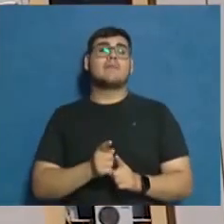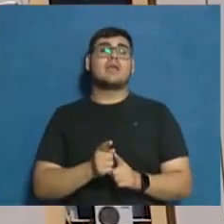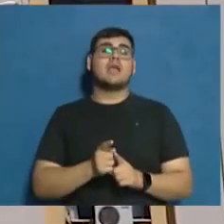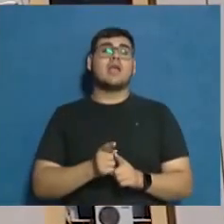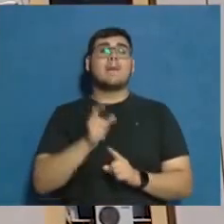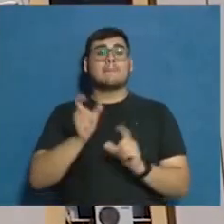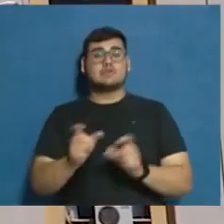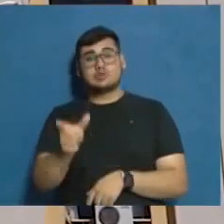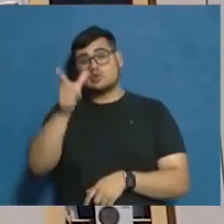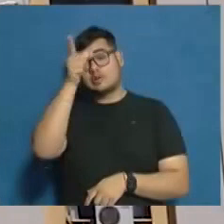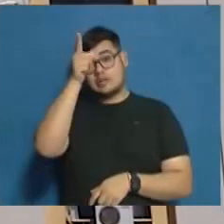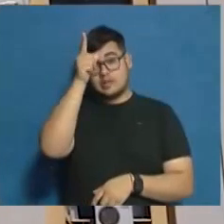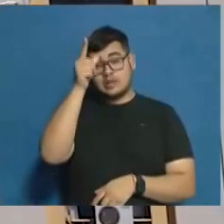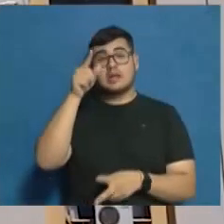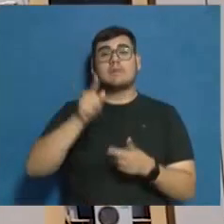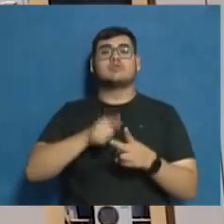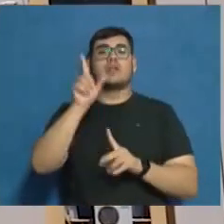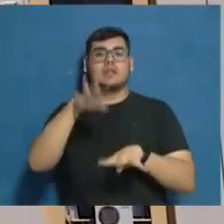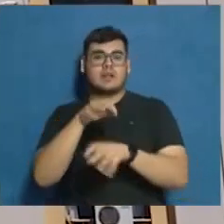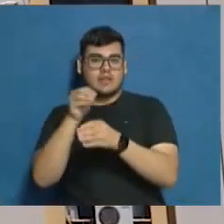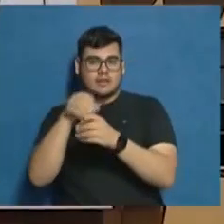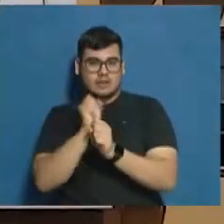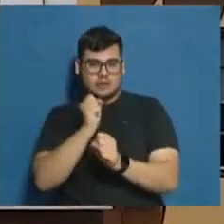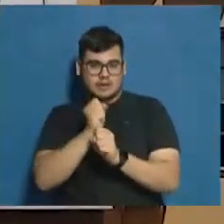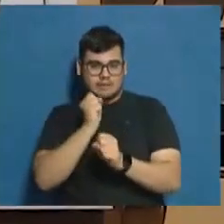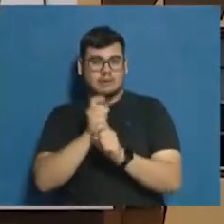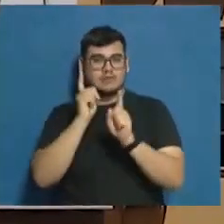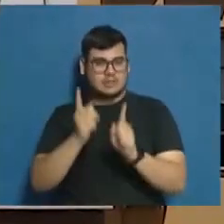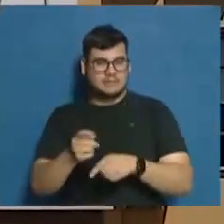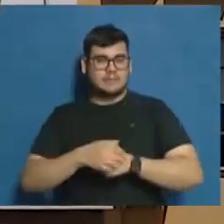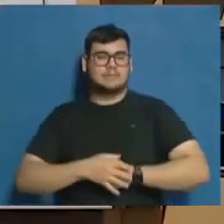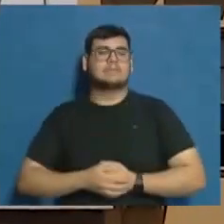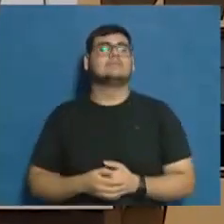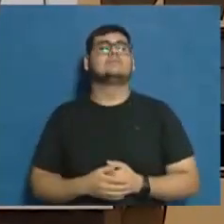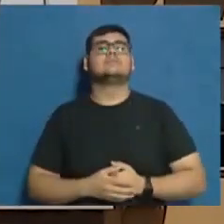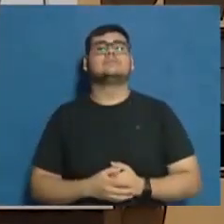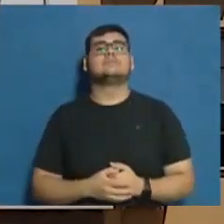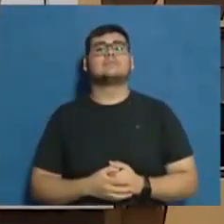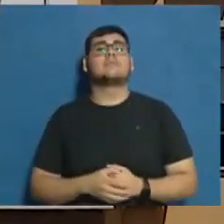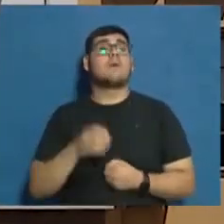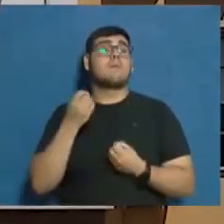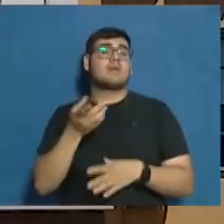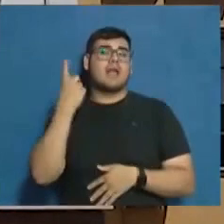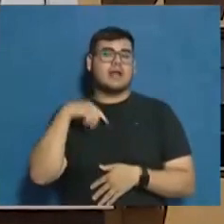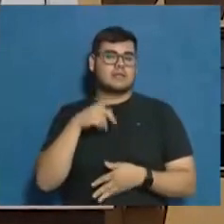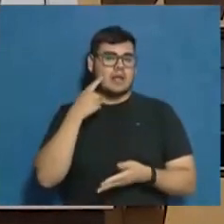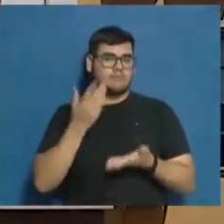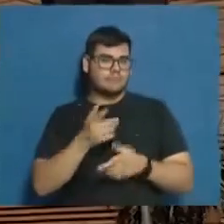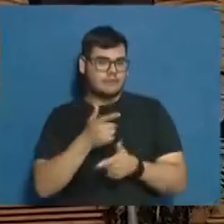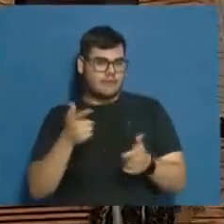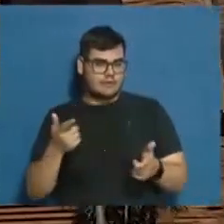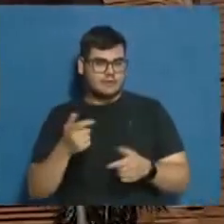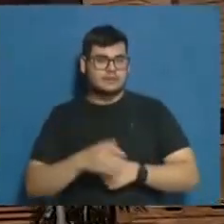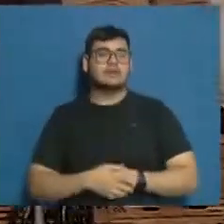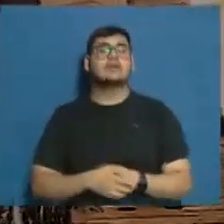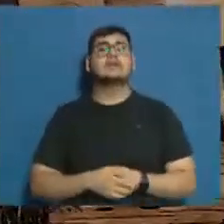y penitenciario en actividad, sector que no fue alcanzado por las normas de negociación colectiva del sector público, pero